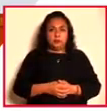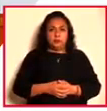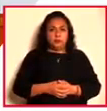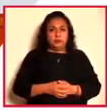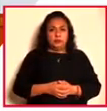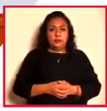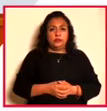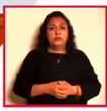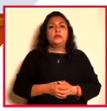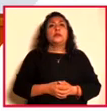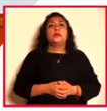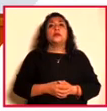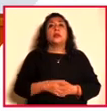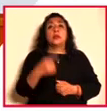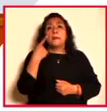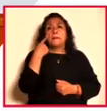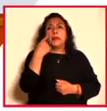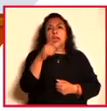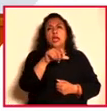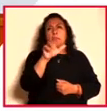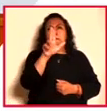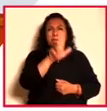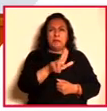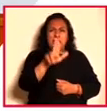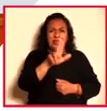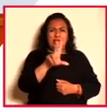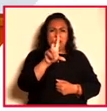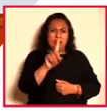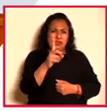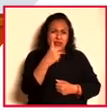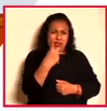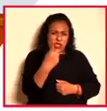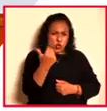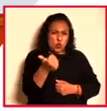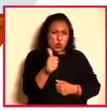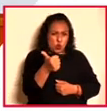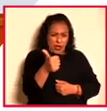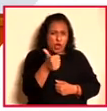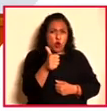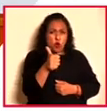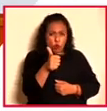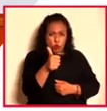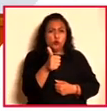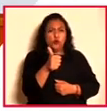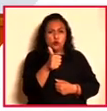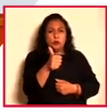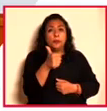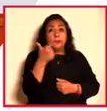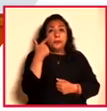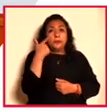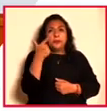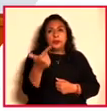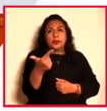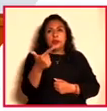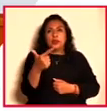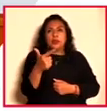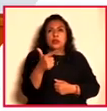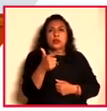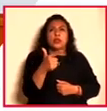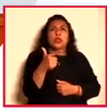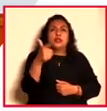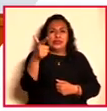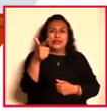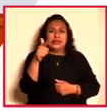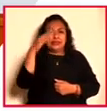Y vamos a ver el martes 31 de agosto, vamos a ver Documéntese, señora. Es una